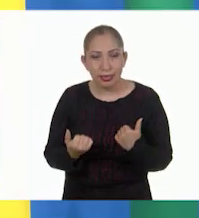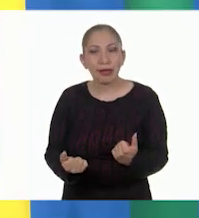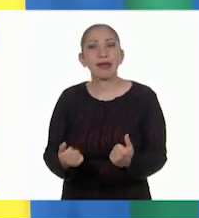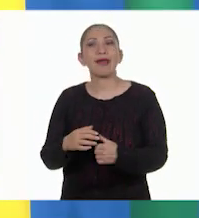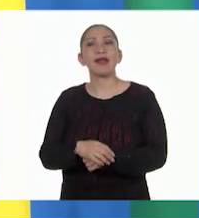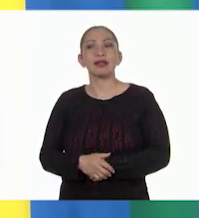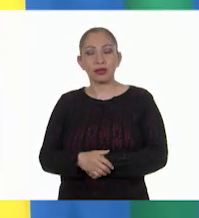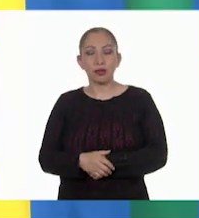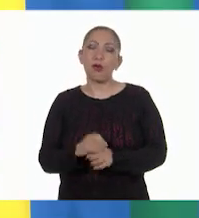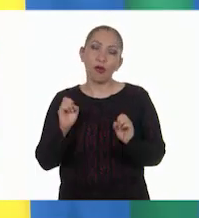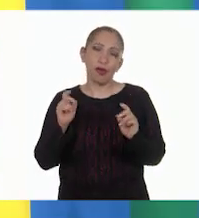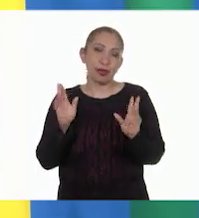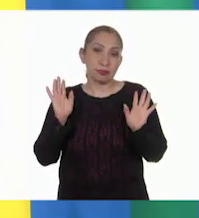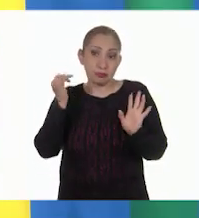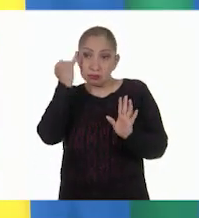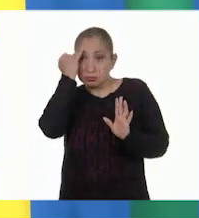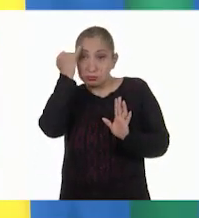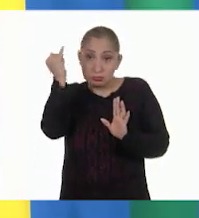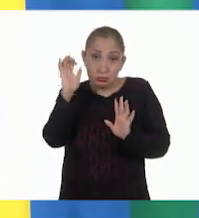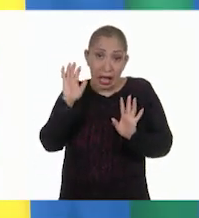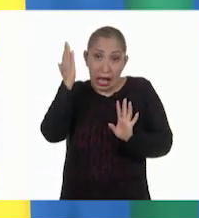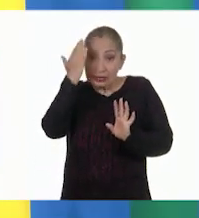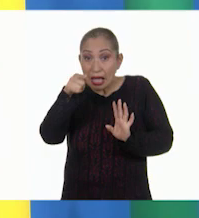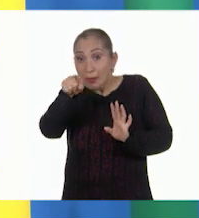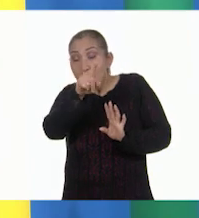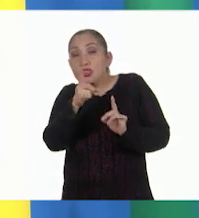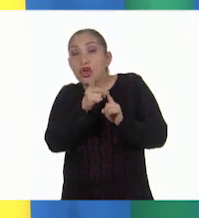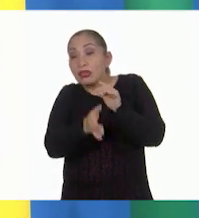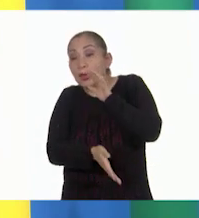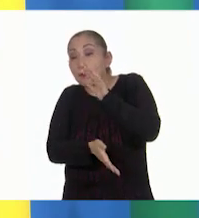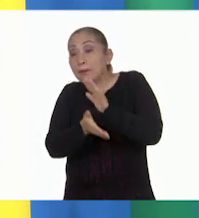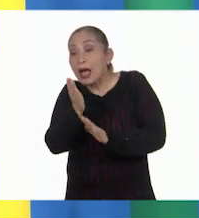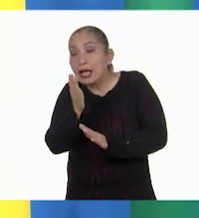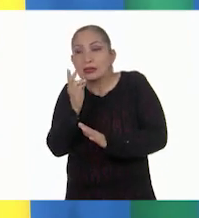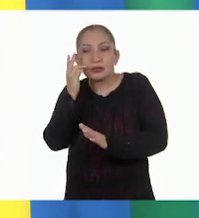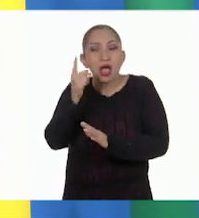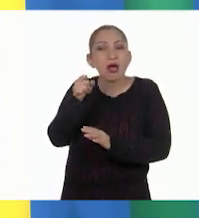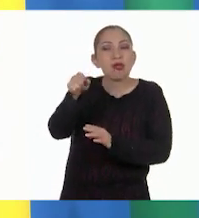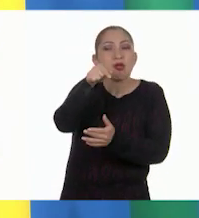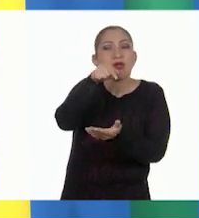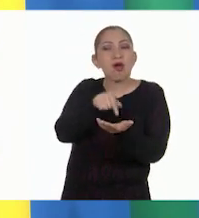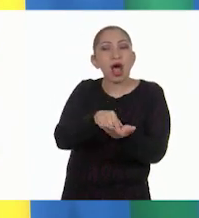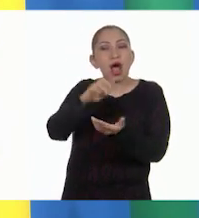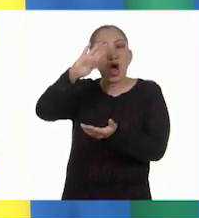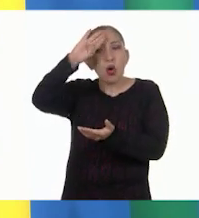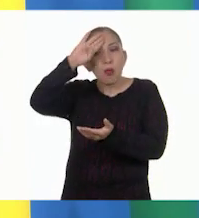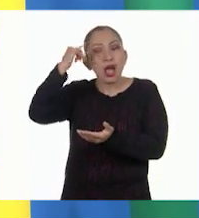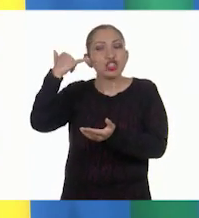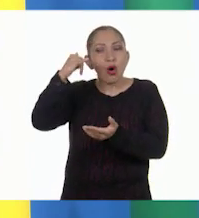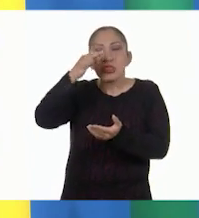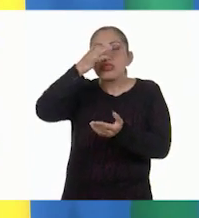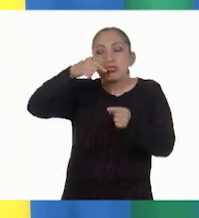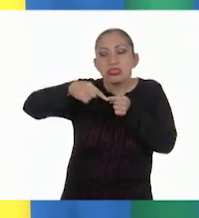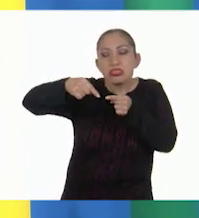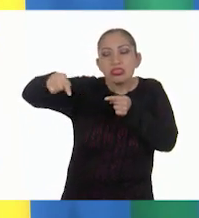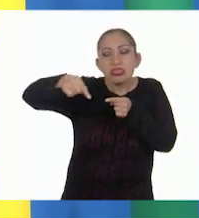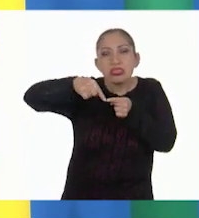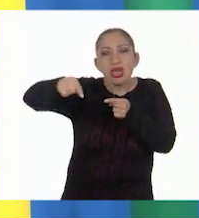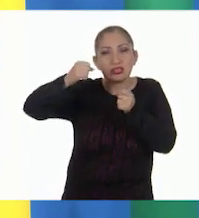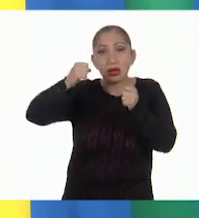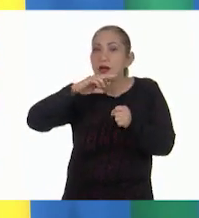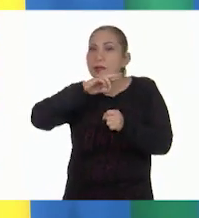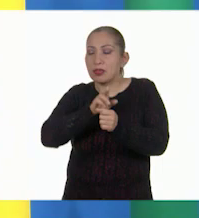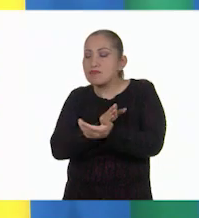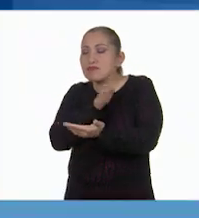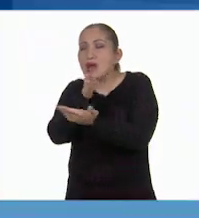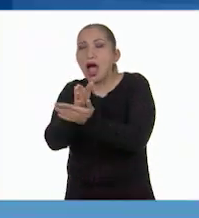entiendo. Bueno, y supongo que como ya sabían a dónde iban, y además Cuba y Yucatán están cerca, seguro llegaron